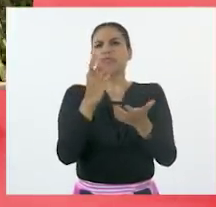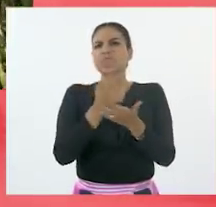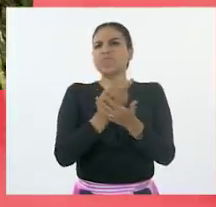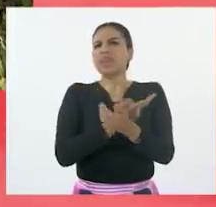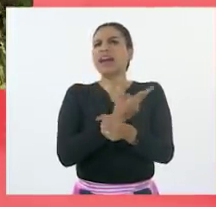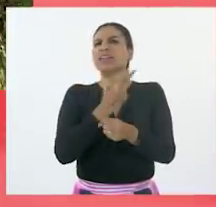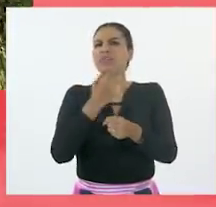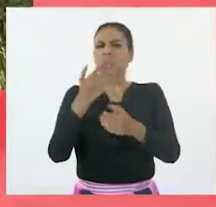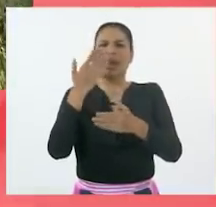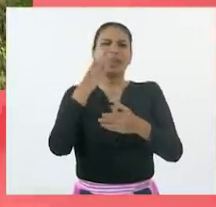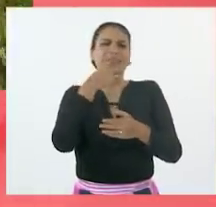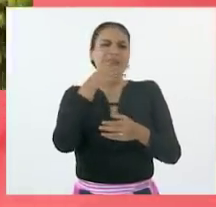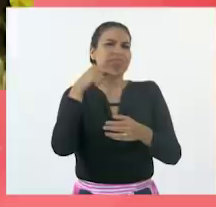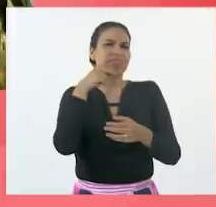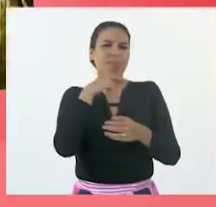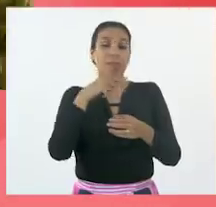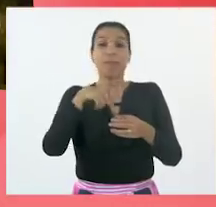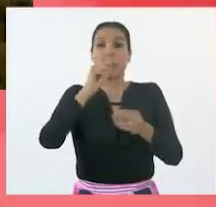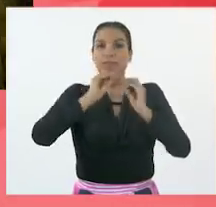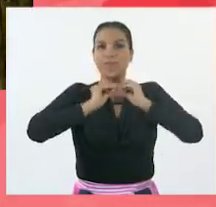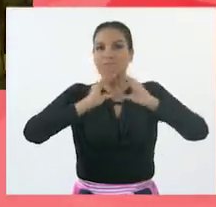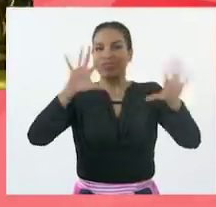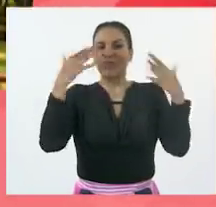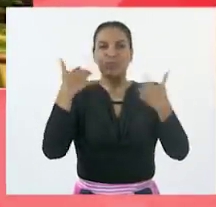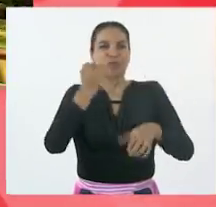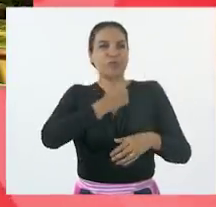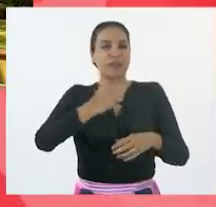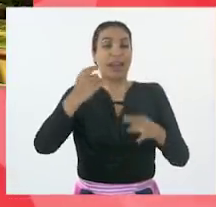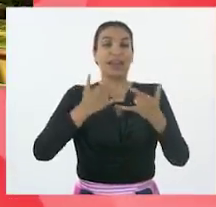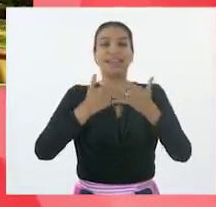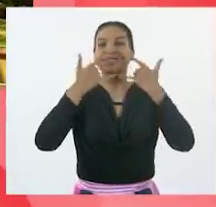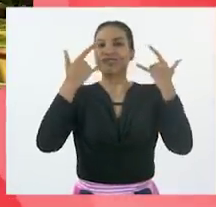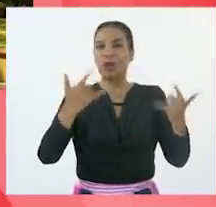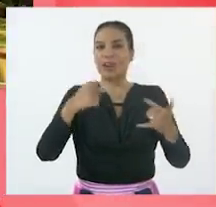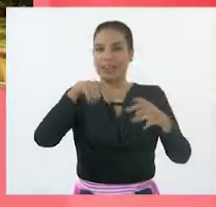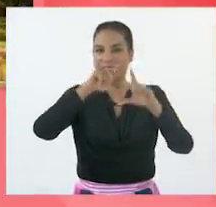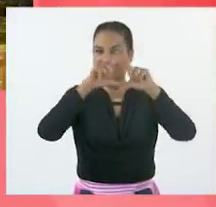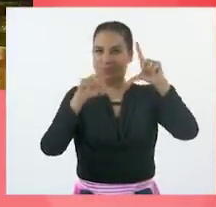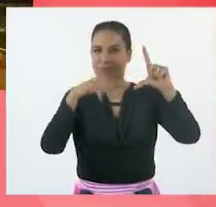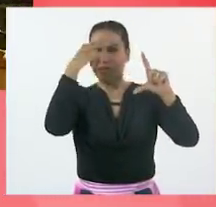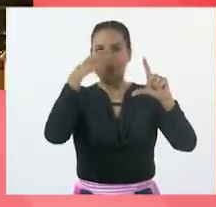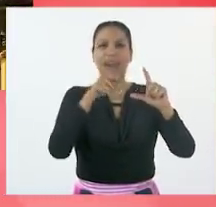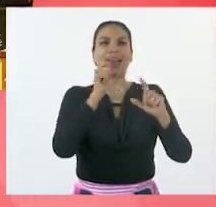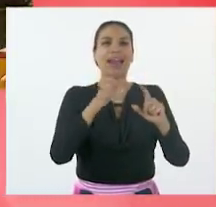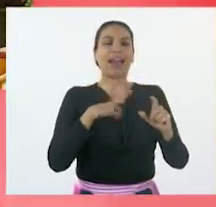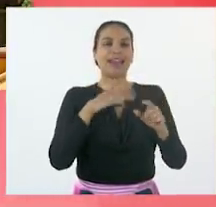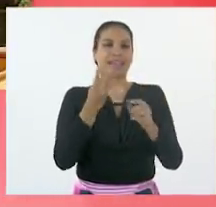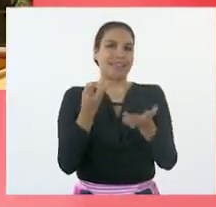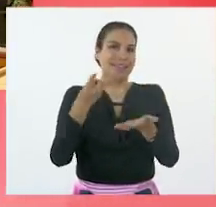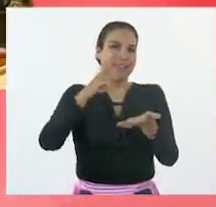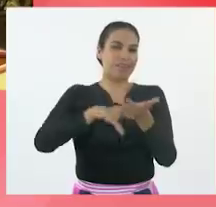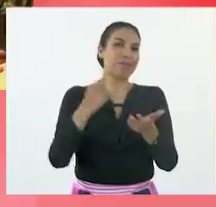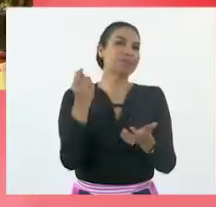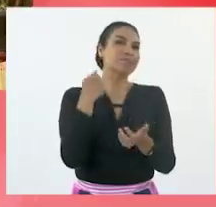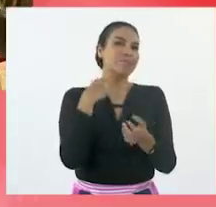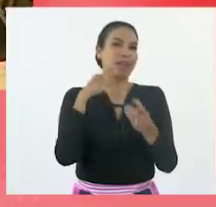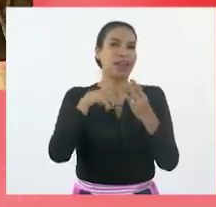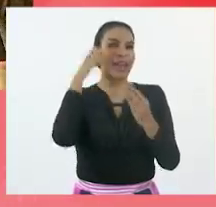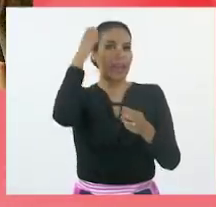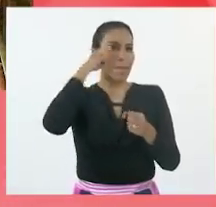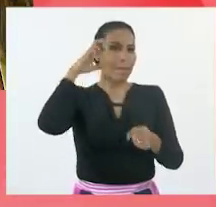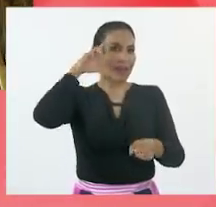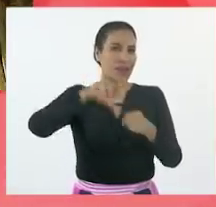que duró segundos, pero que le dio fama y un lugar en la historia de México. Se trata del triple fusilamiento de un